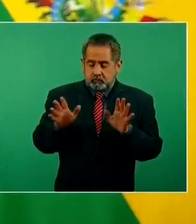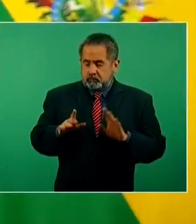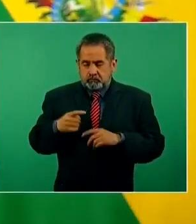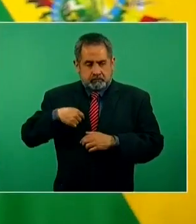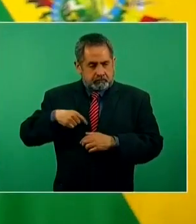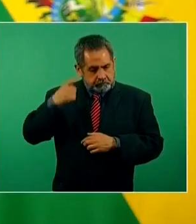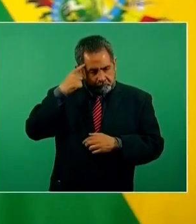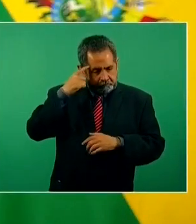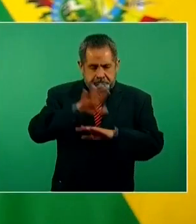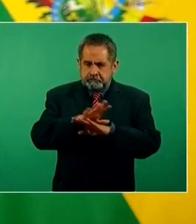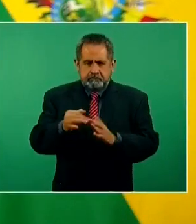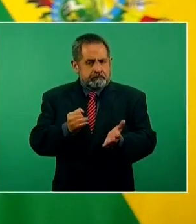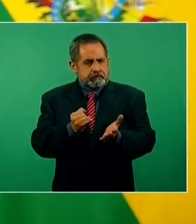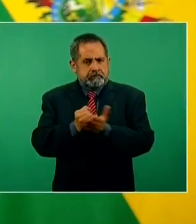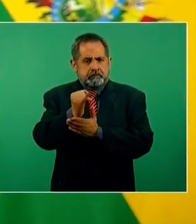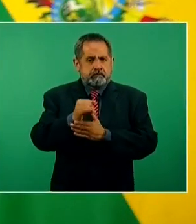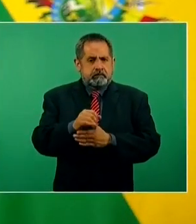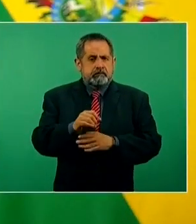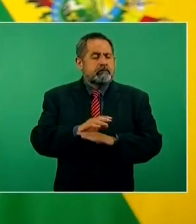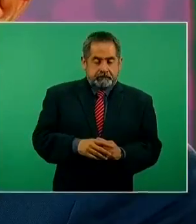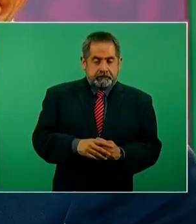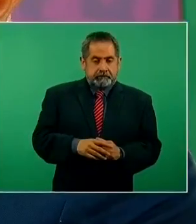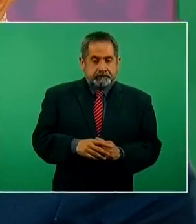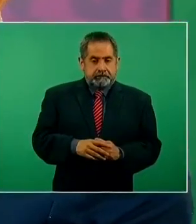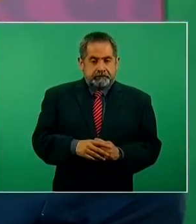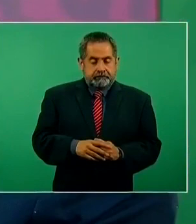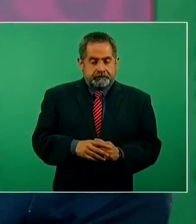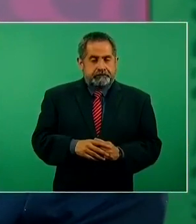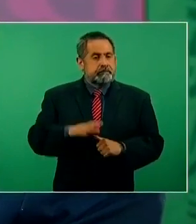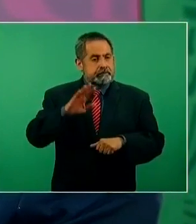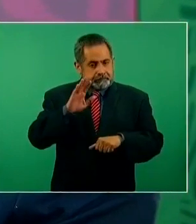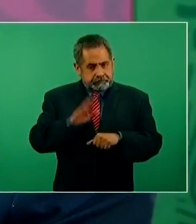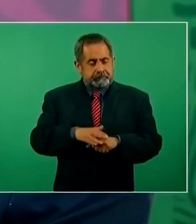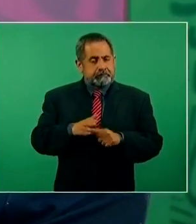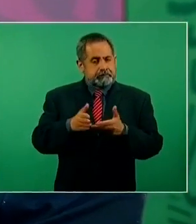Tomamos la decisión de ampliar